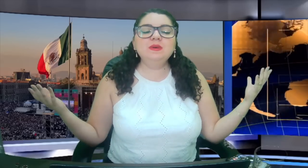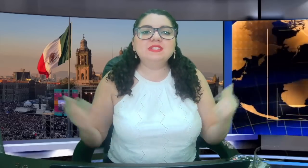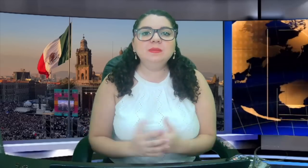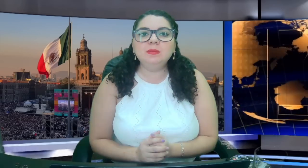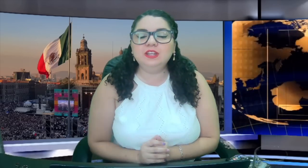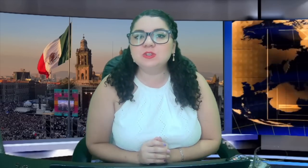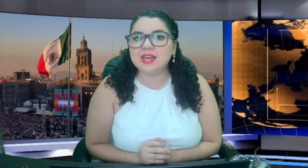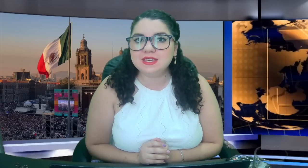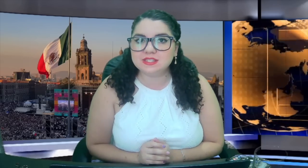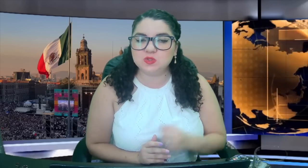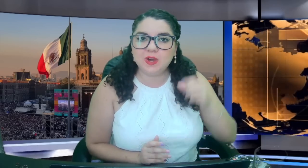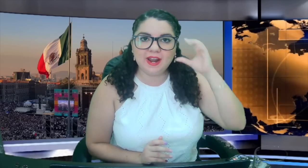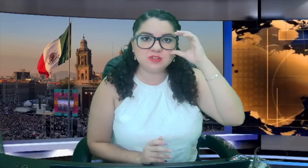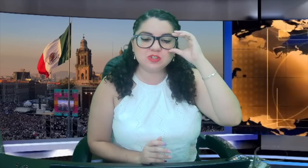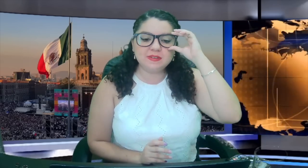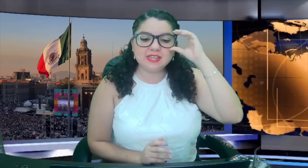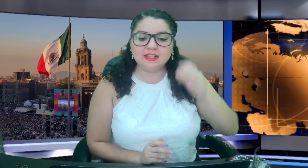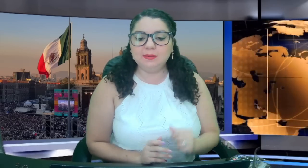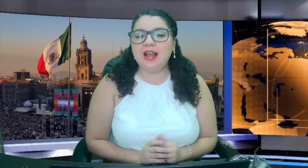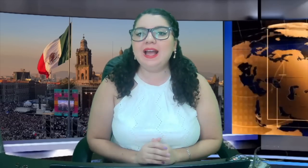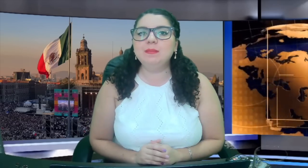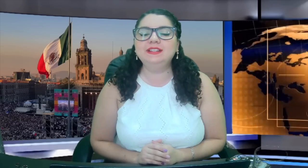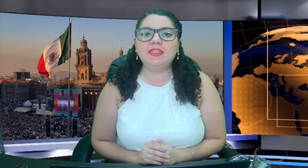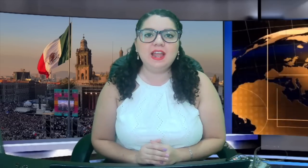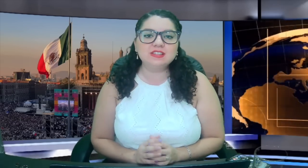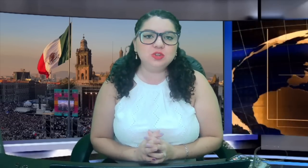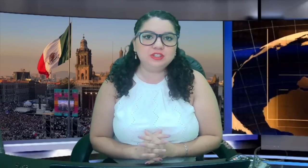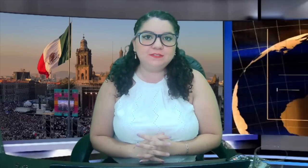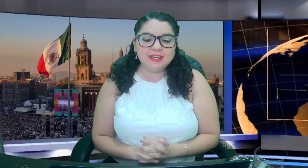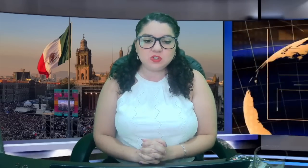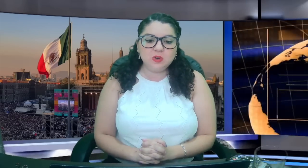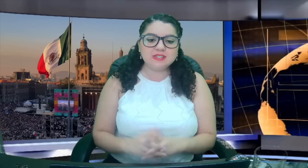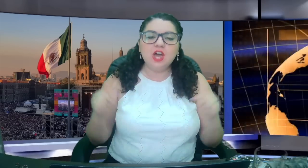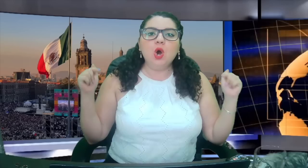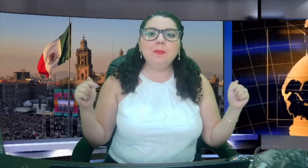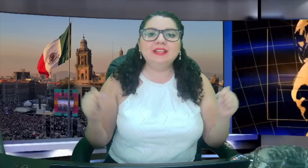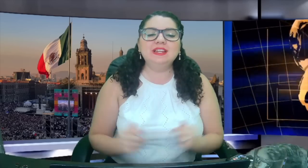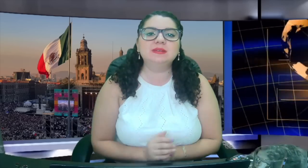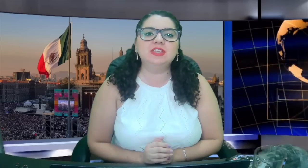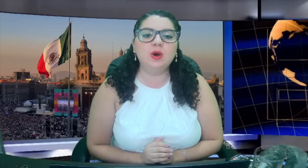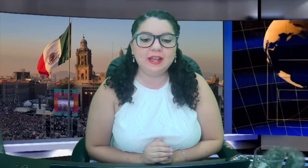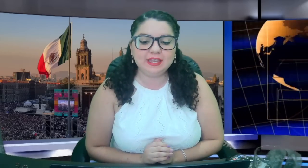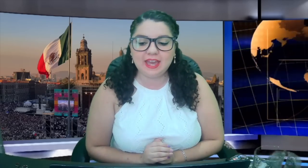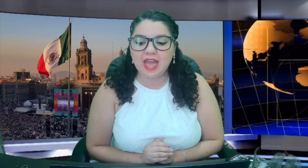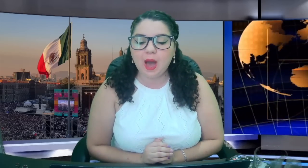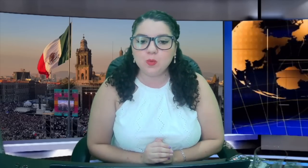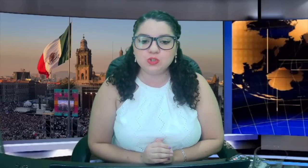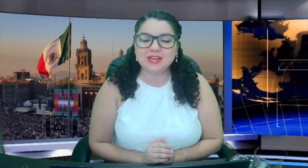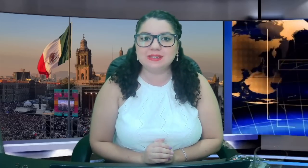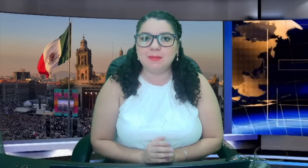Familia, ¿cómo están? Bienvenidos a este su canal. Suscríbanse y activen la campanita de las notificaciones. Compartan este video para que llegue